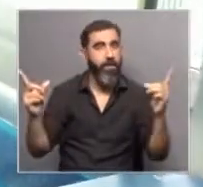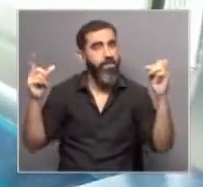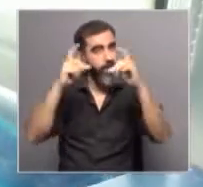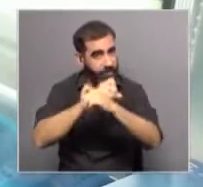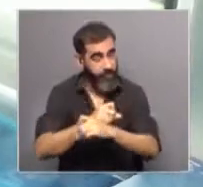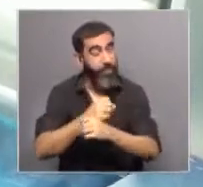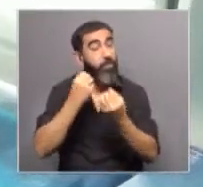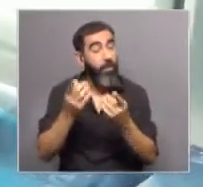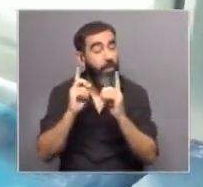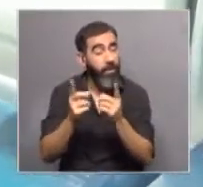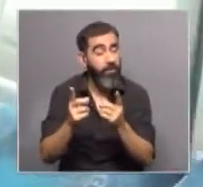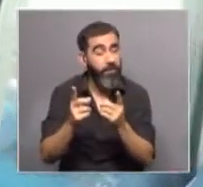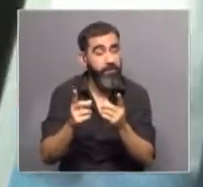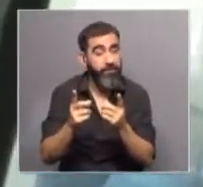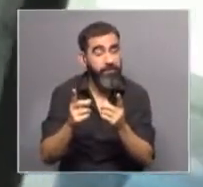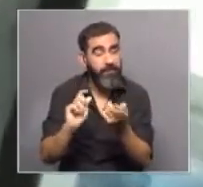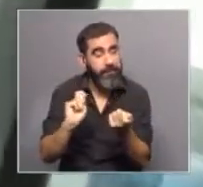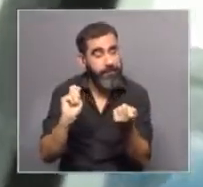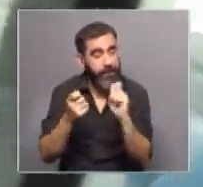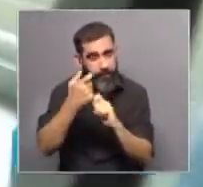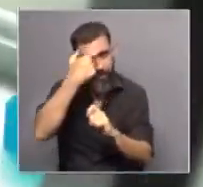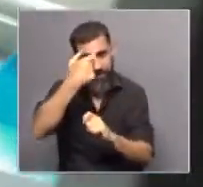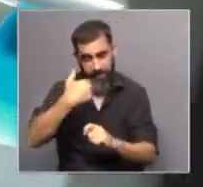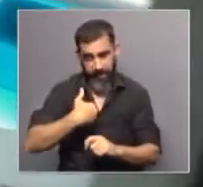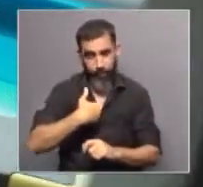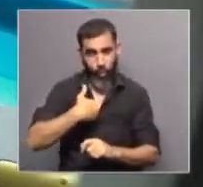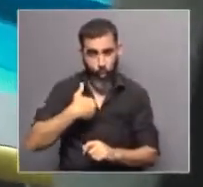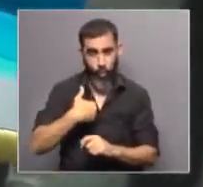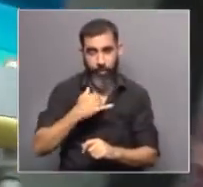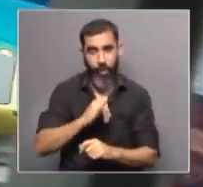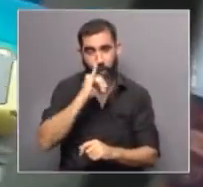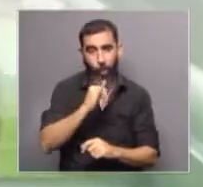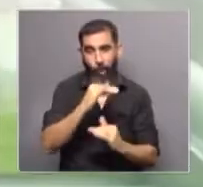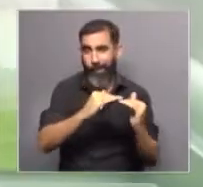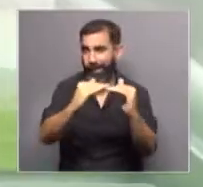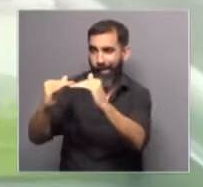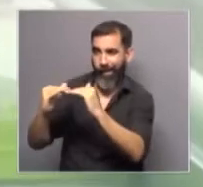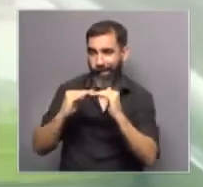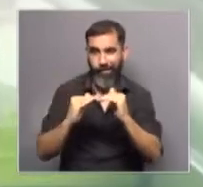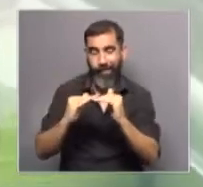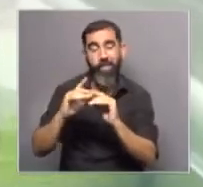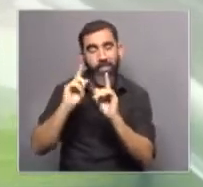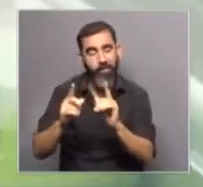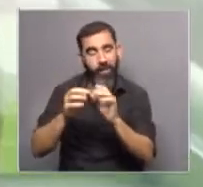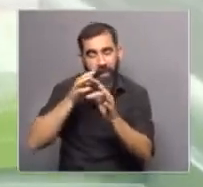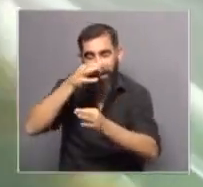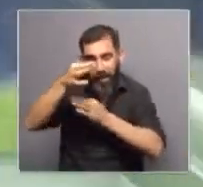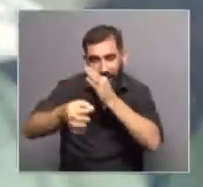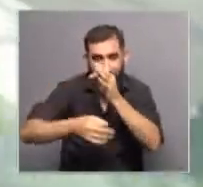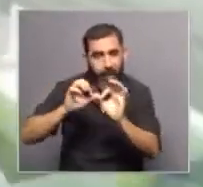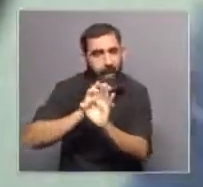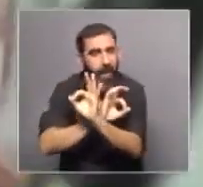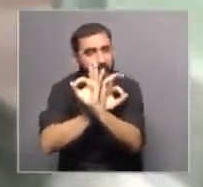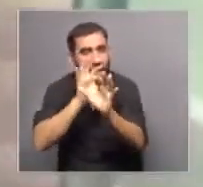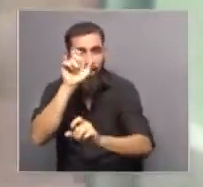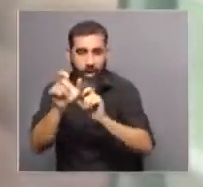porque uno tiene que salir de ese lugar de científico, de querer contar como los pares y llevar a lo terrenal, o sea, bajar